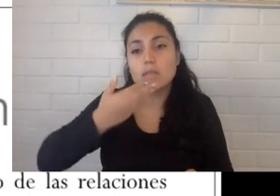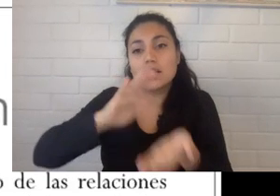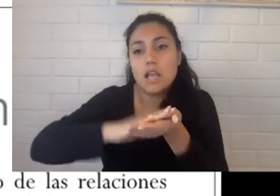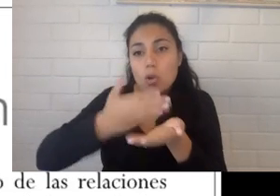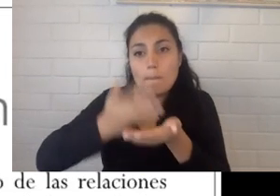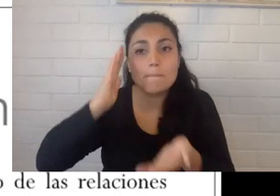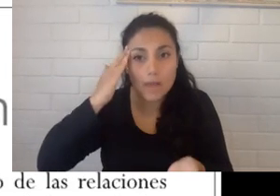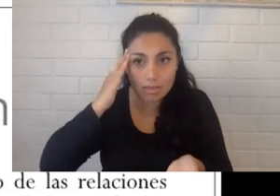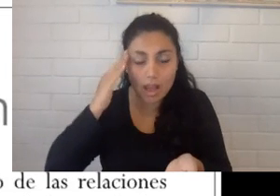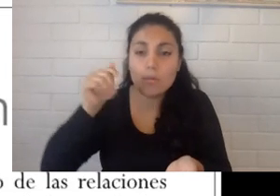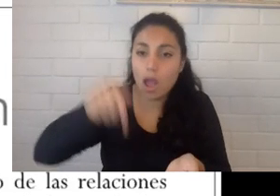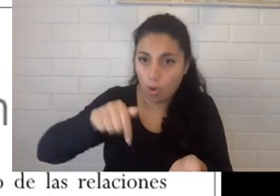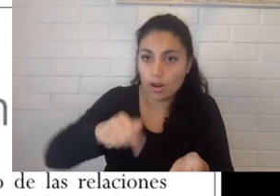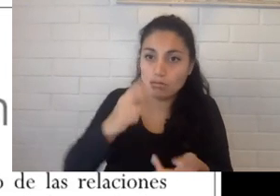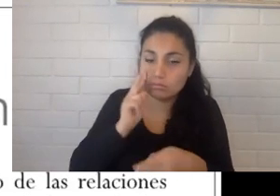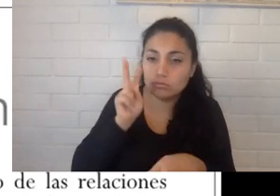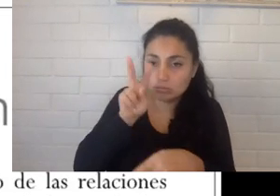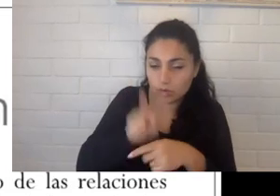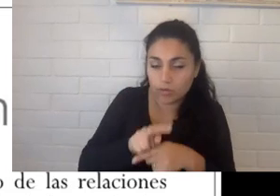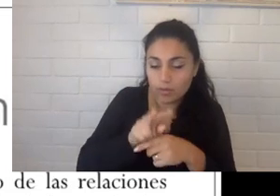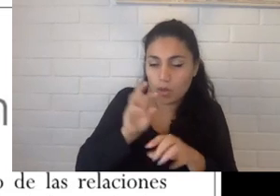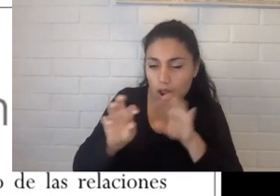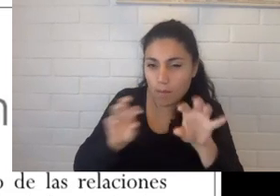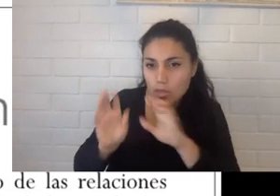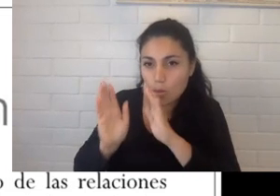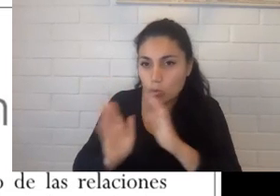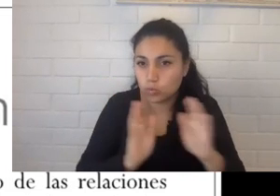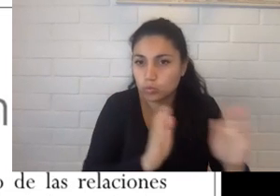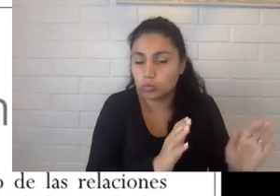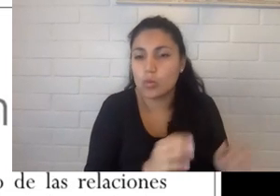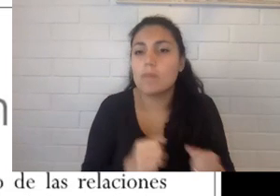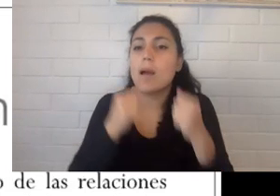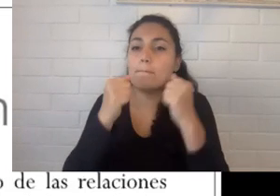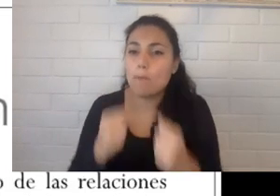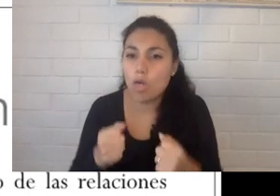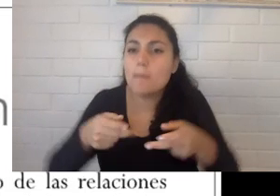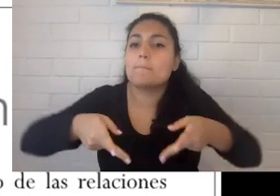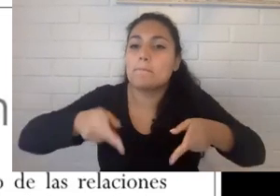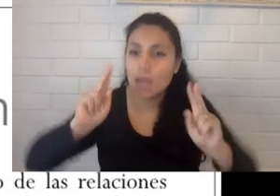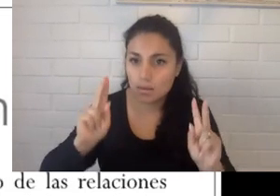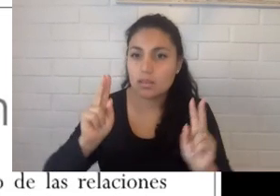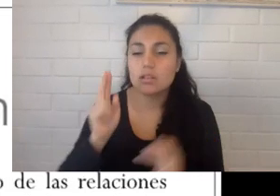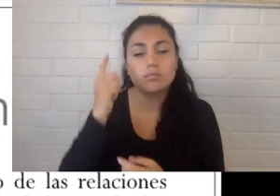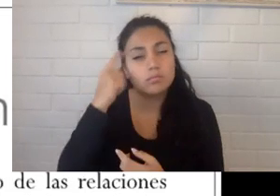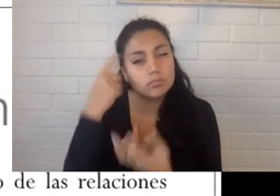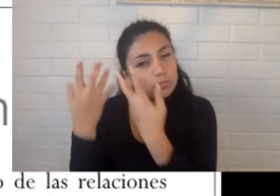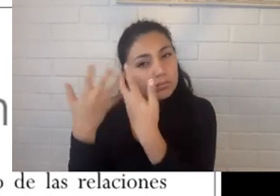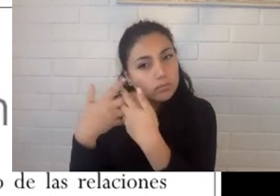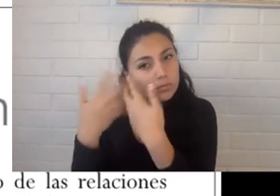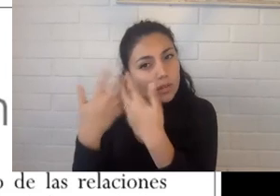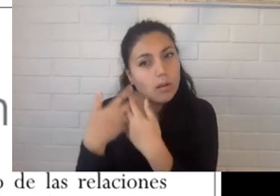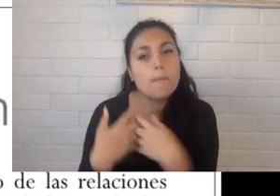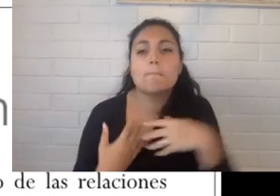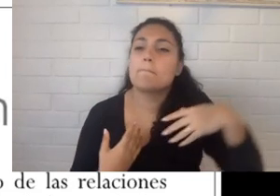ramo específicamente vamos a ir viendo esos elementos más estructurales que nos van a poder permitir generar las reflexiones con una